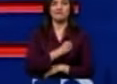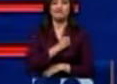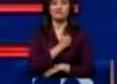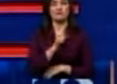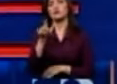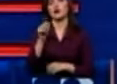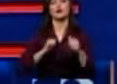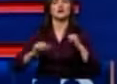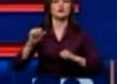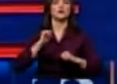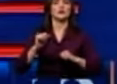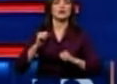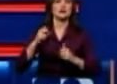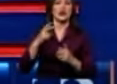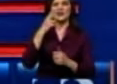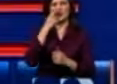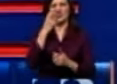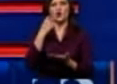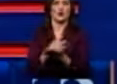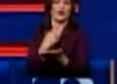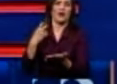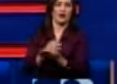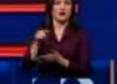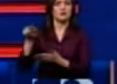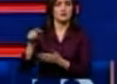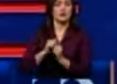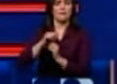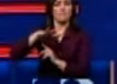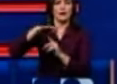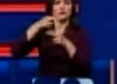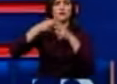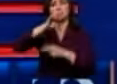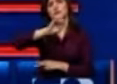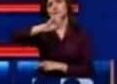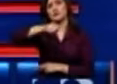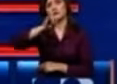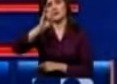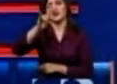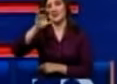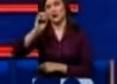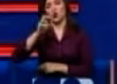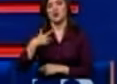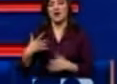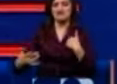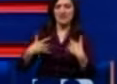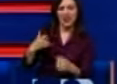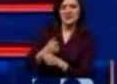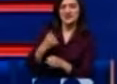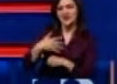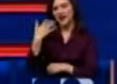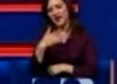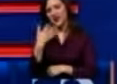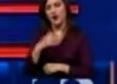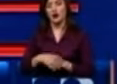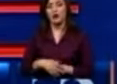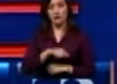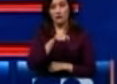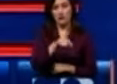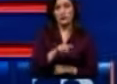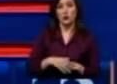artista callejero Carlos Michelena fue agredido por uno de sus espectadores en el Parque Elegido en Quito. El hecho se conoció por un video subido a las